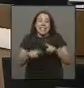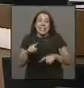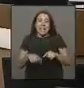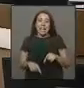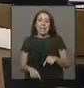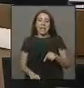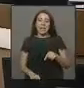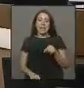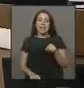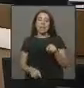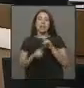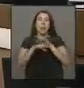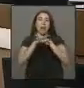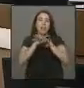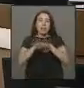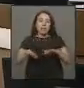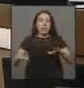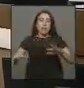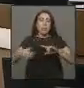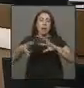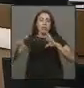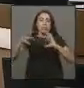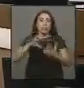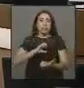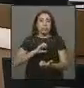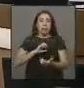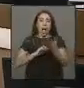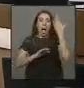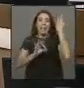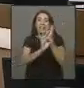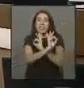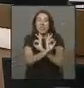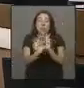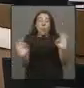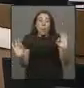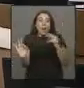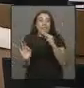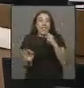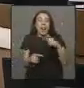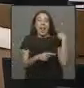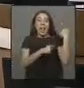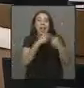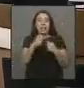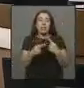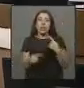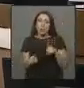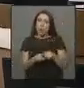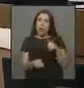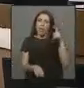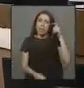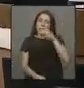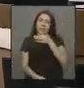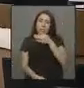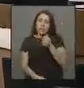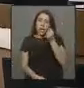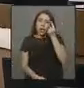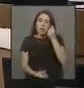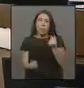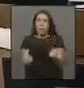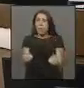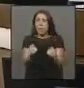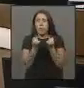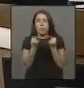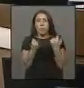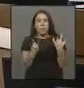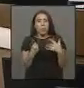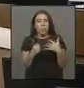pesar de haber sido ampliamente difundida esta catástrofe, sin ningún precedente por cierto, es muy difícil dimensionar, entender su